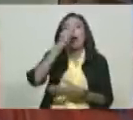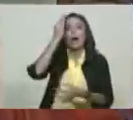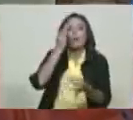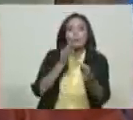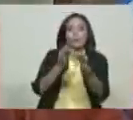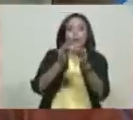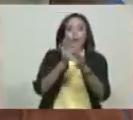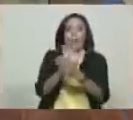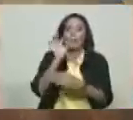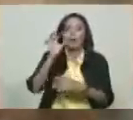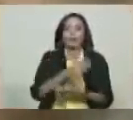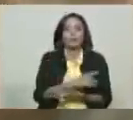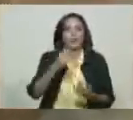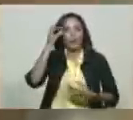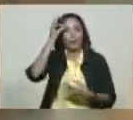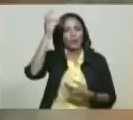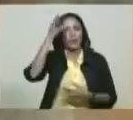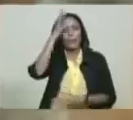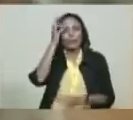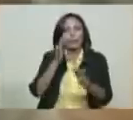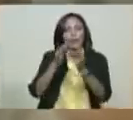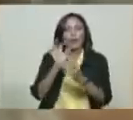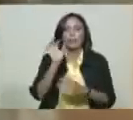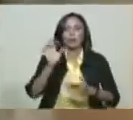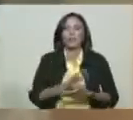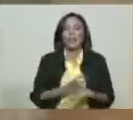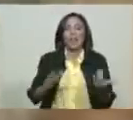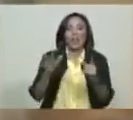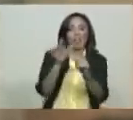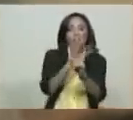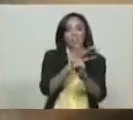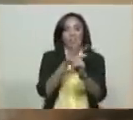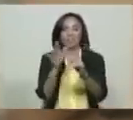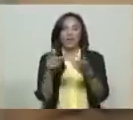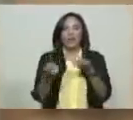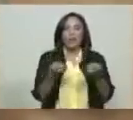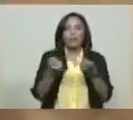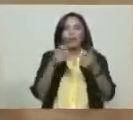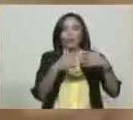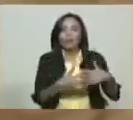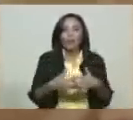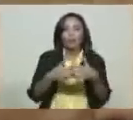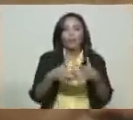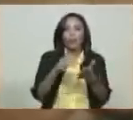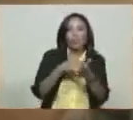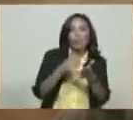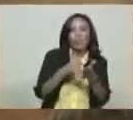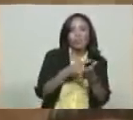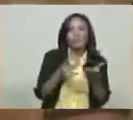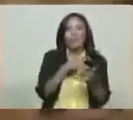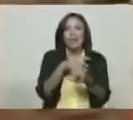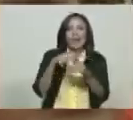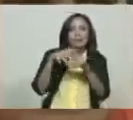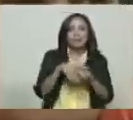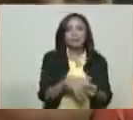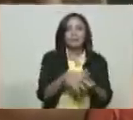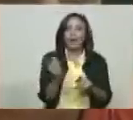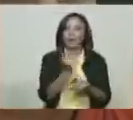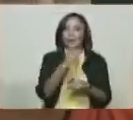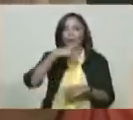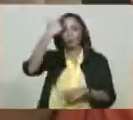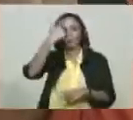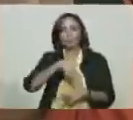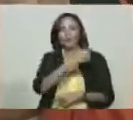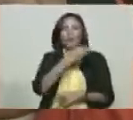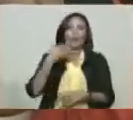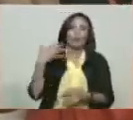patria, creemos en nuestra patria y no estamos subordinados a ningún imperio ni estamos acomplejados ante ninguna oligarquía. Tenemos el